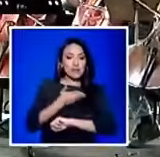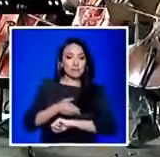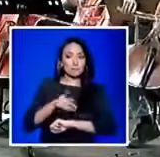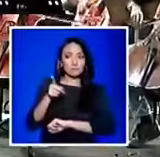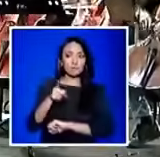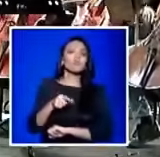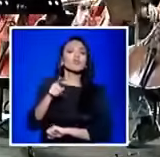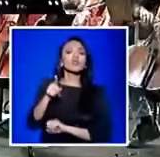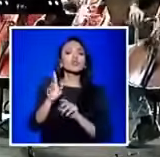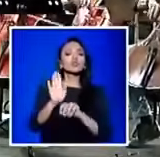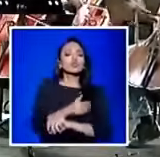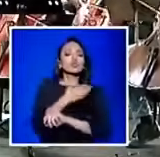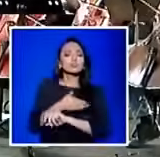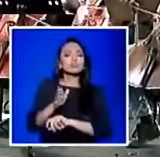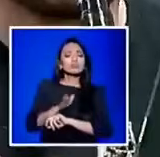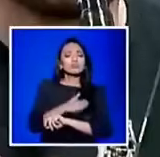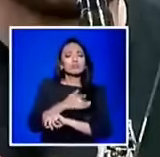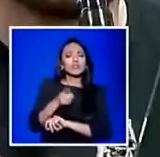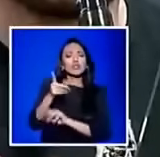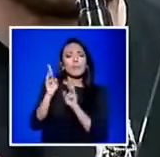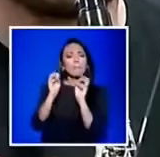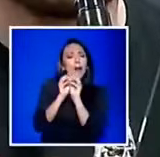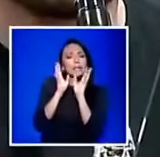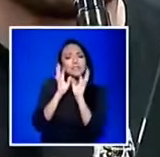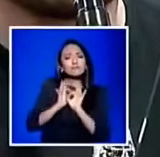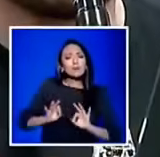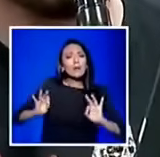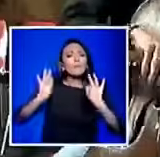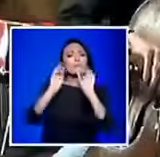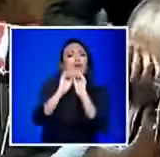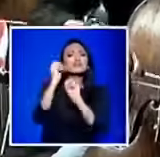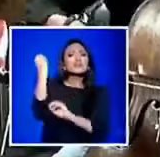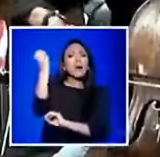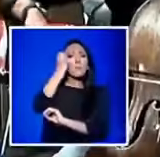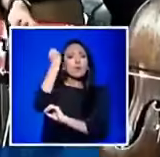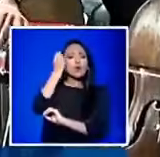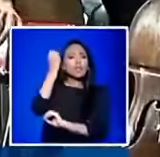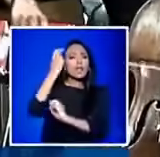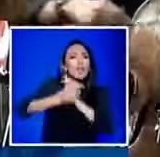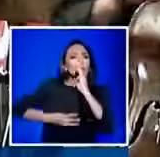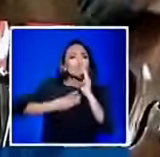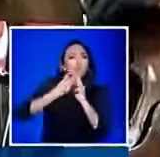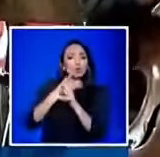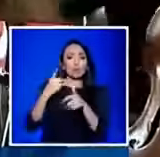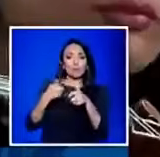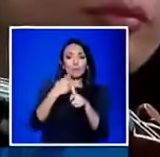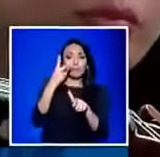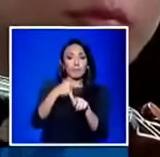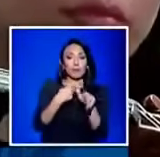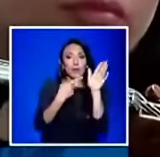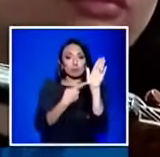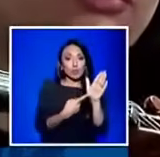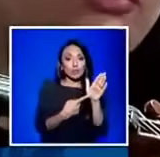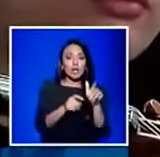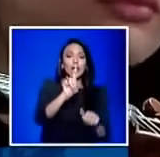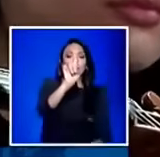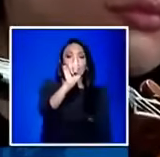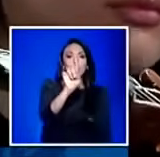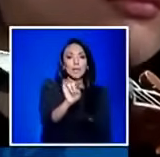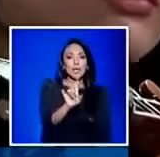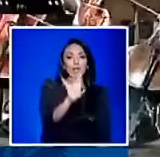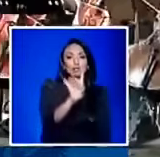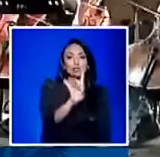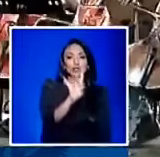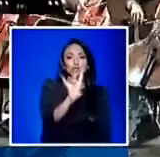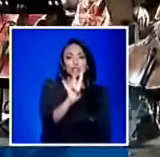Se trata de una de las obras sacras más famosas del mundo, que se presentó por primera vez en